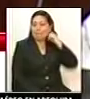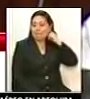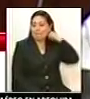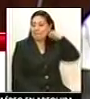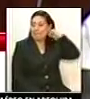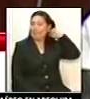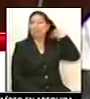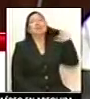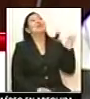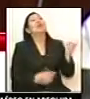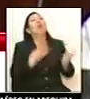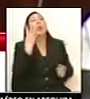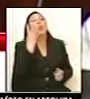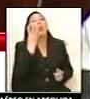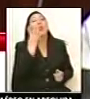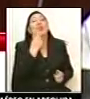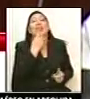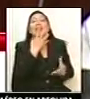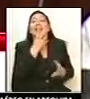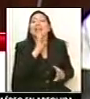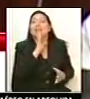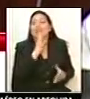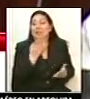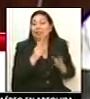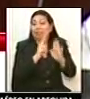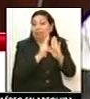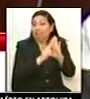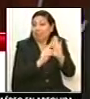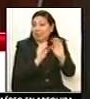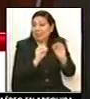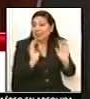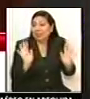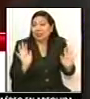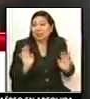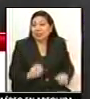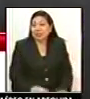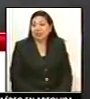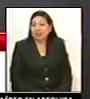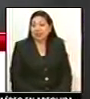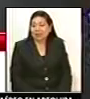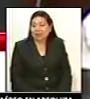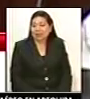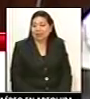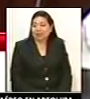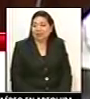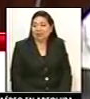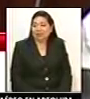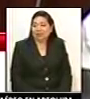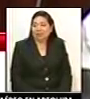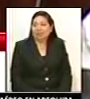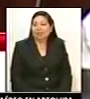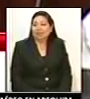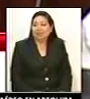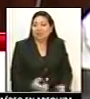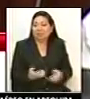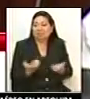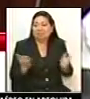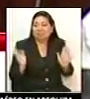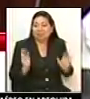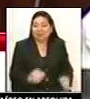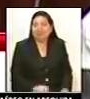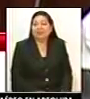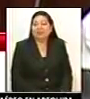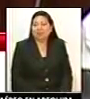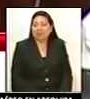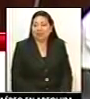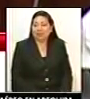Yo quisiera cederle a todos, pero hay reglamentos que cumplir. Yo empiezo por la dama, que además es economista, entonces algo debe